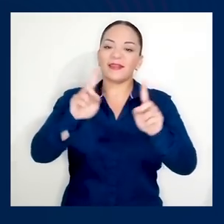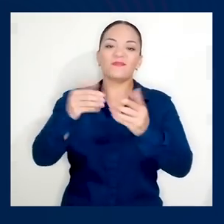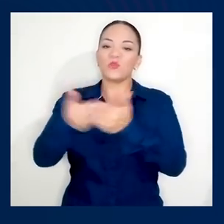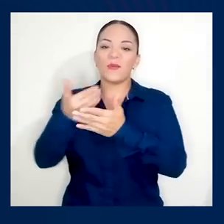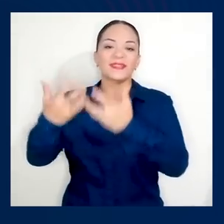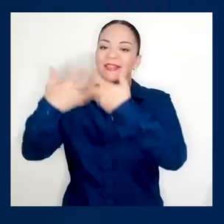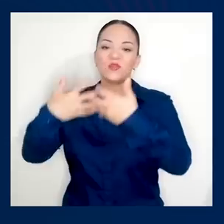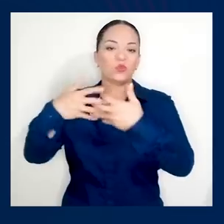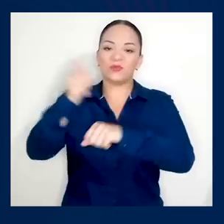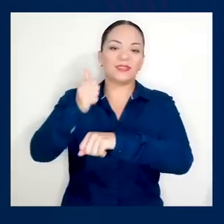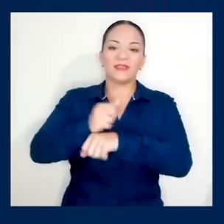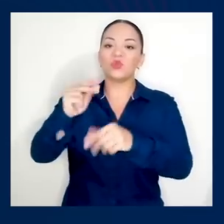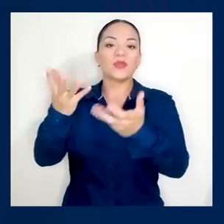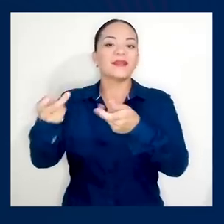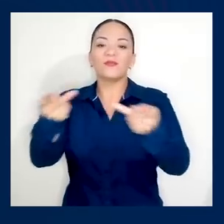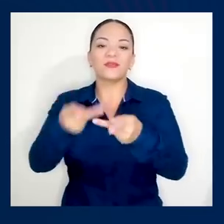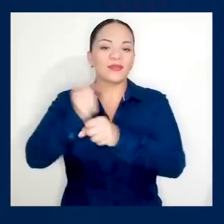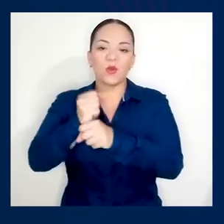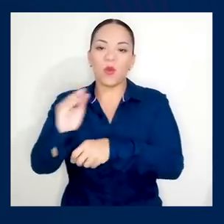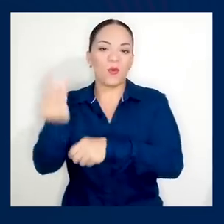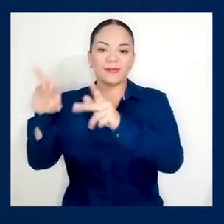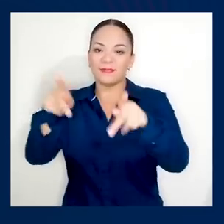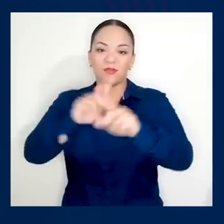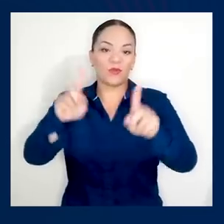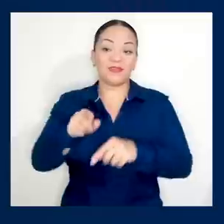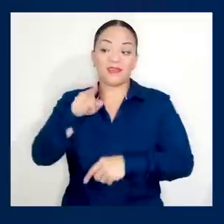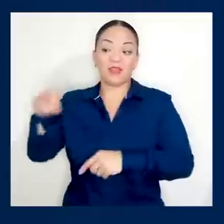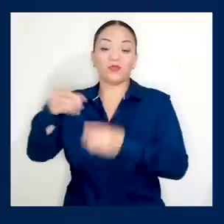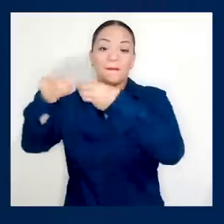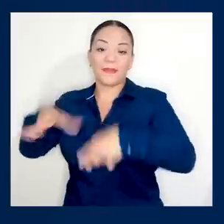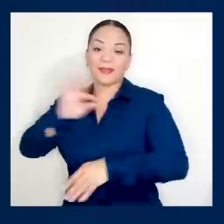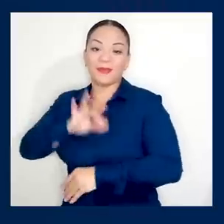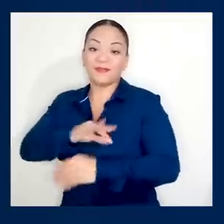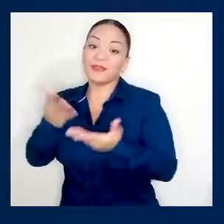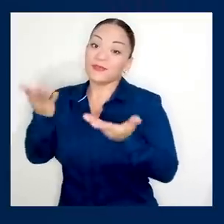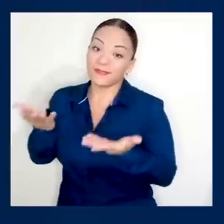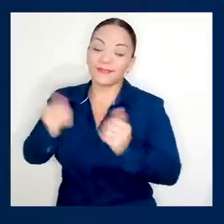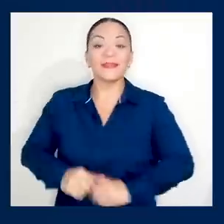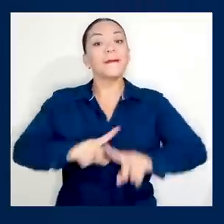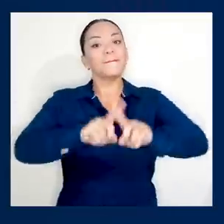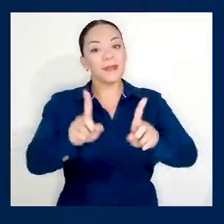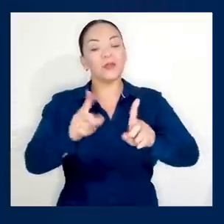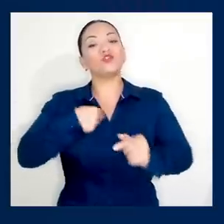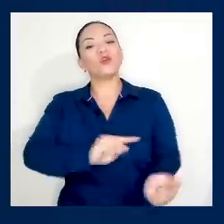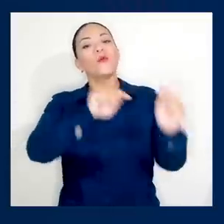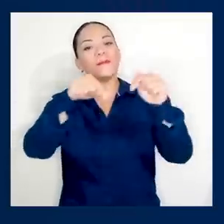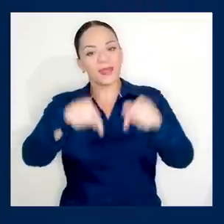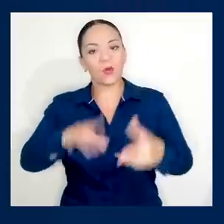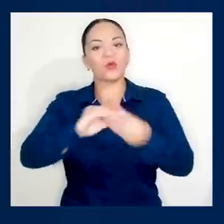nuevas para gente joven, porque no les conviene. Yo les quiero contar hoy qué es cierto sobre